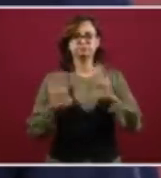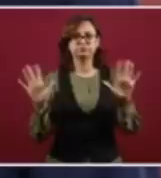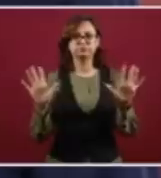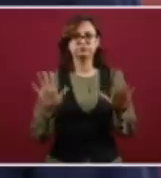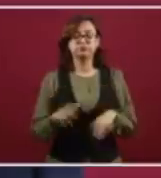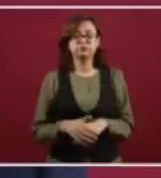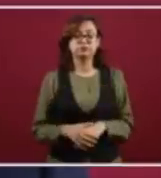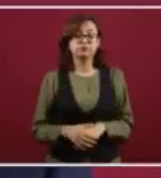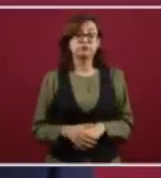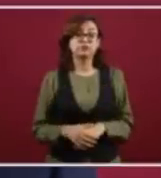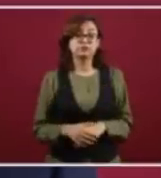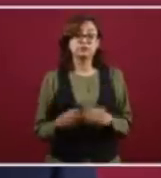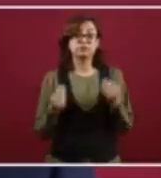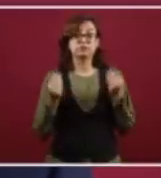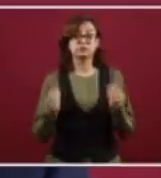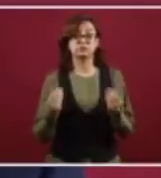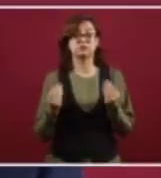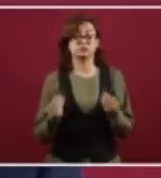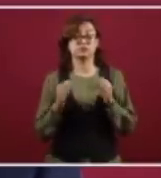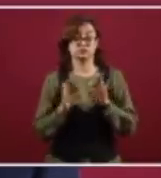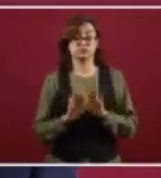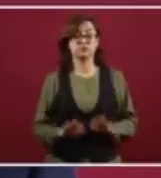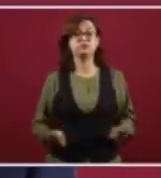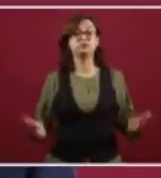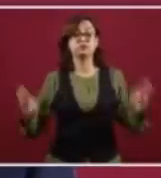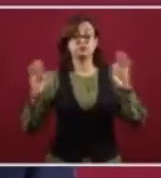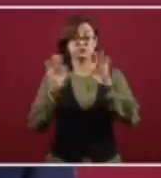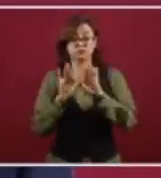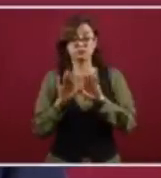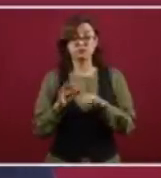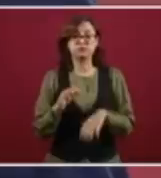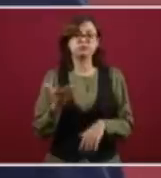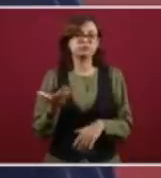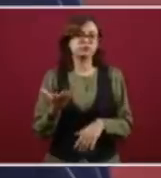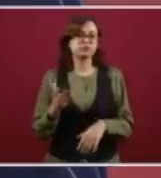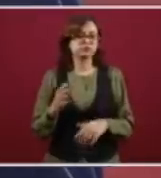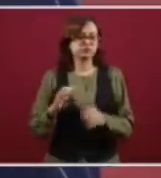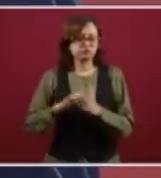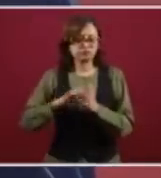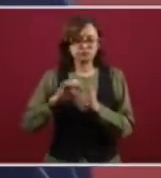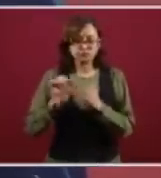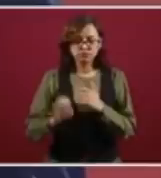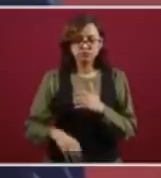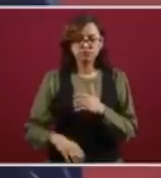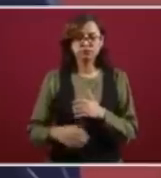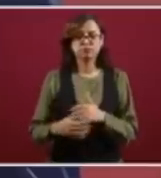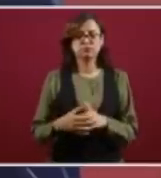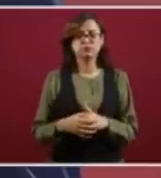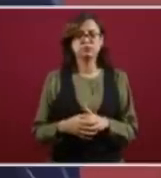que eso es muy importante. Por ejemplo, definir